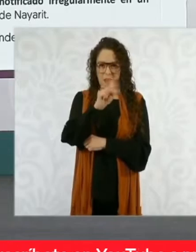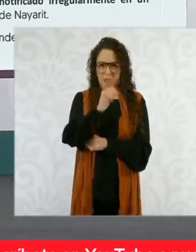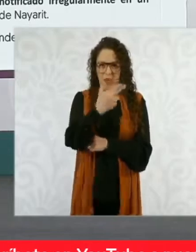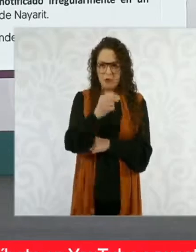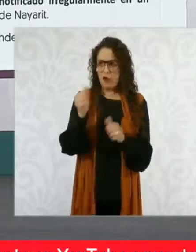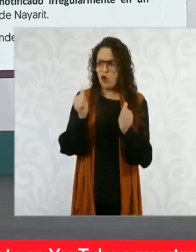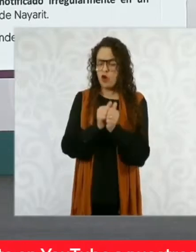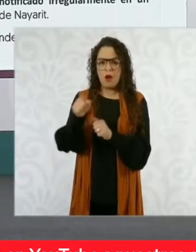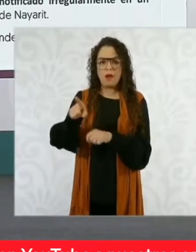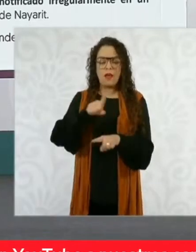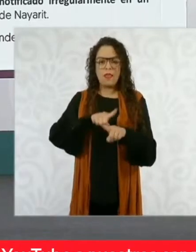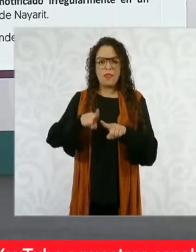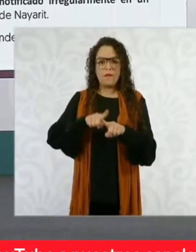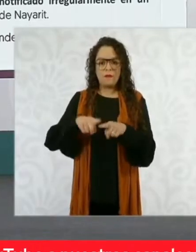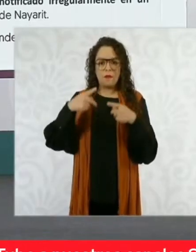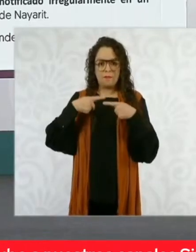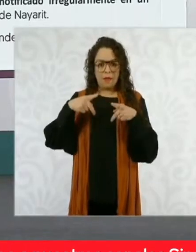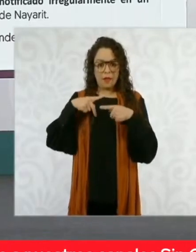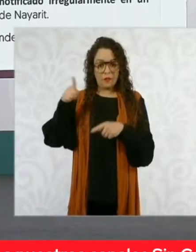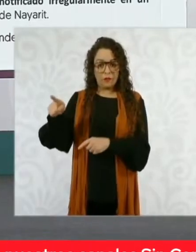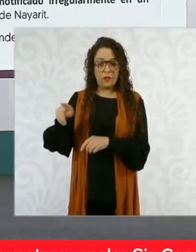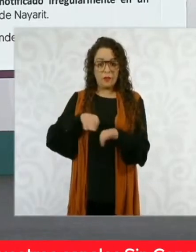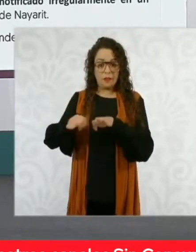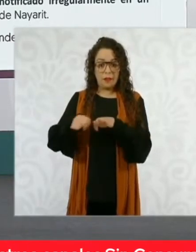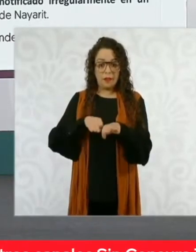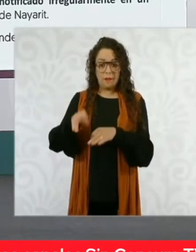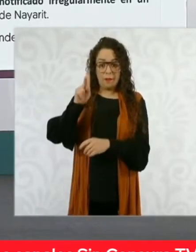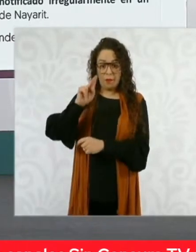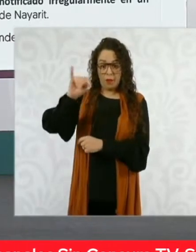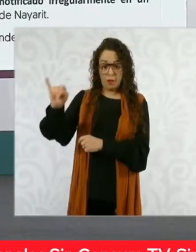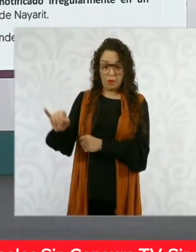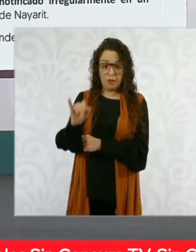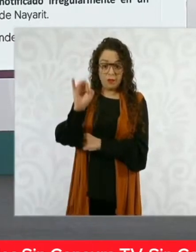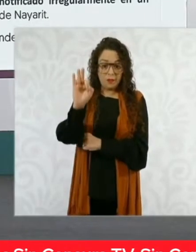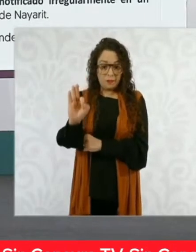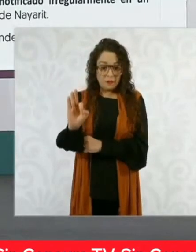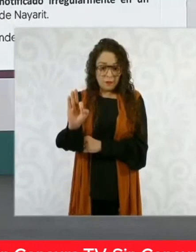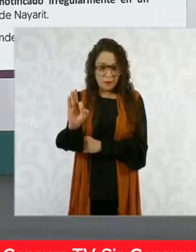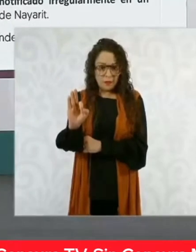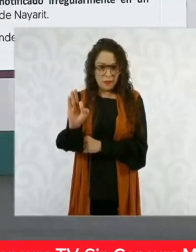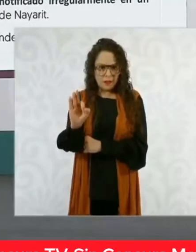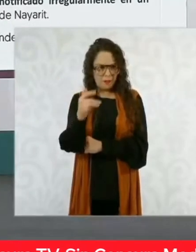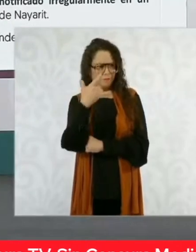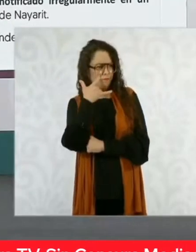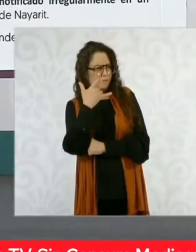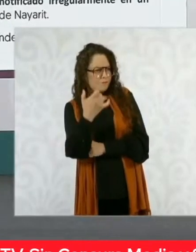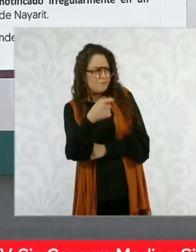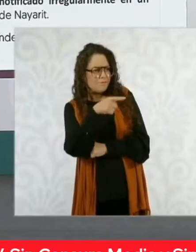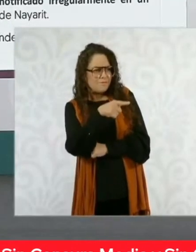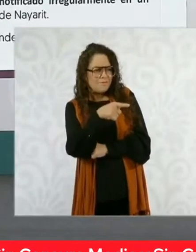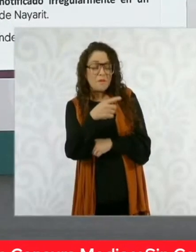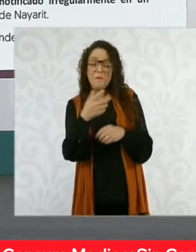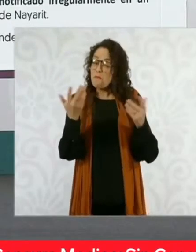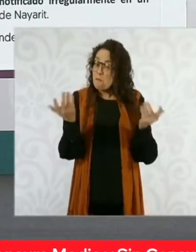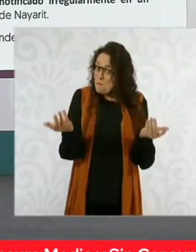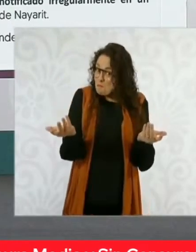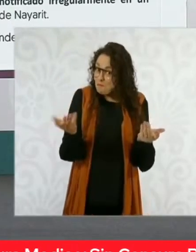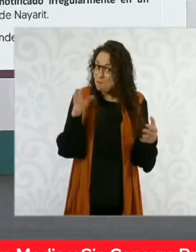del Poder Judicial, como que algo suena familiar aquí, y notarios de